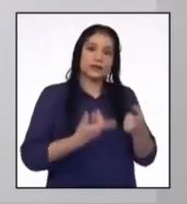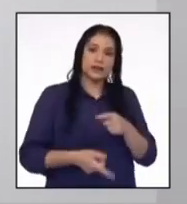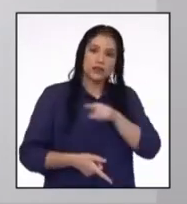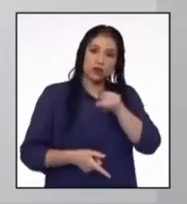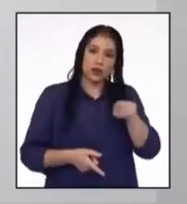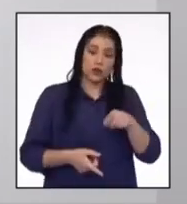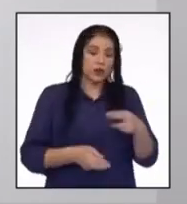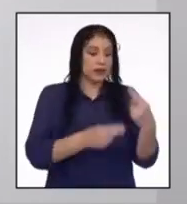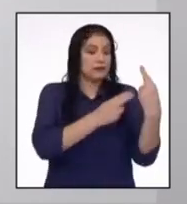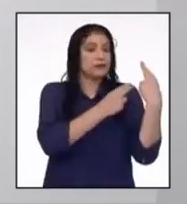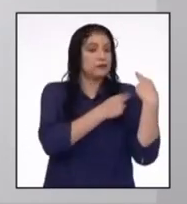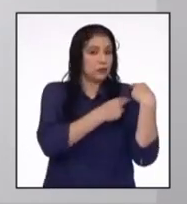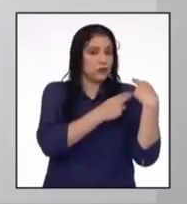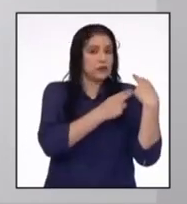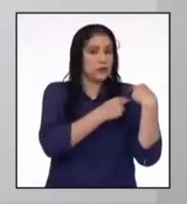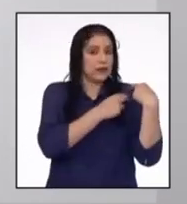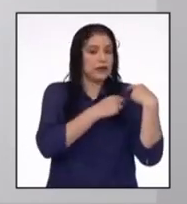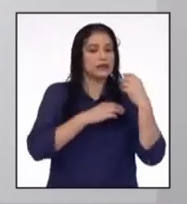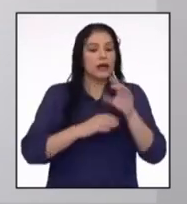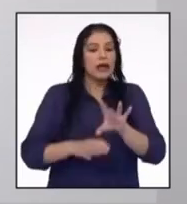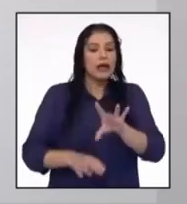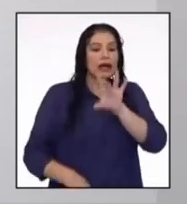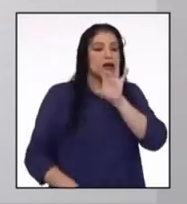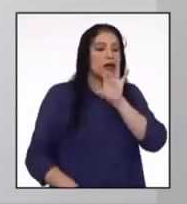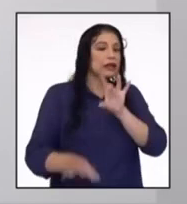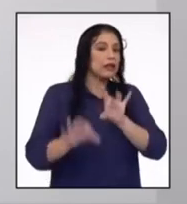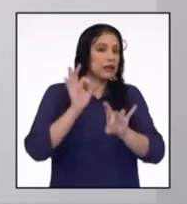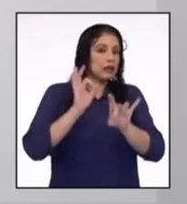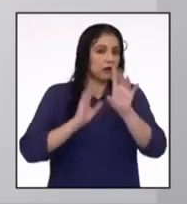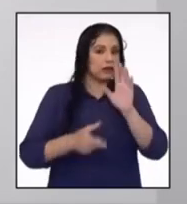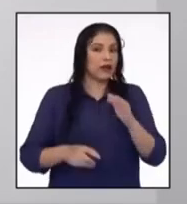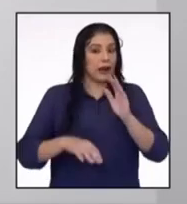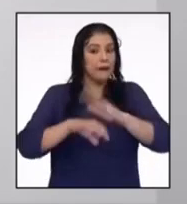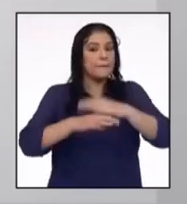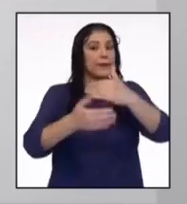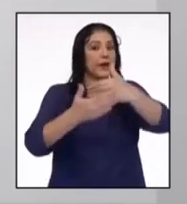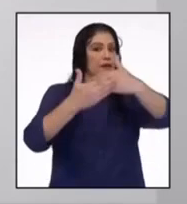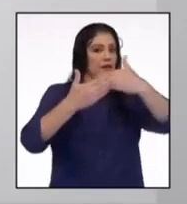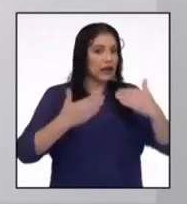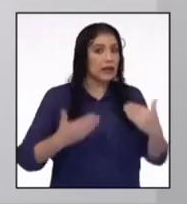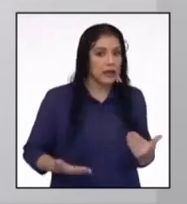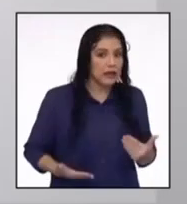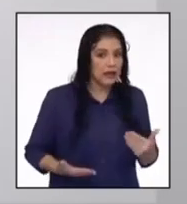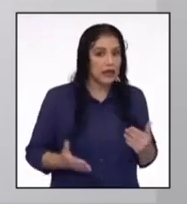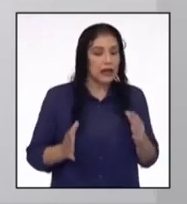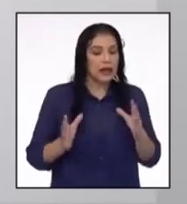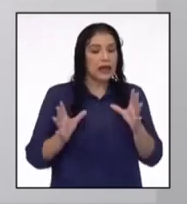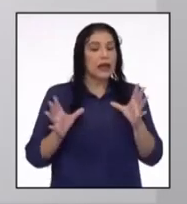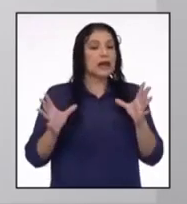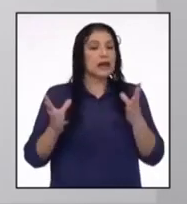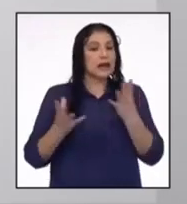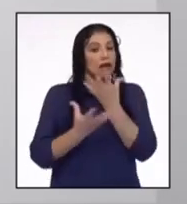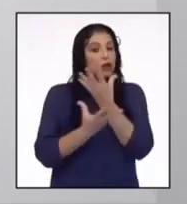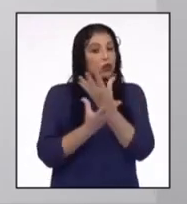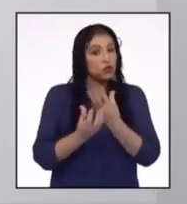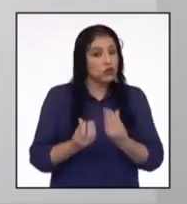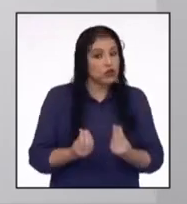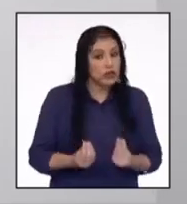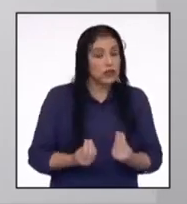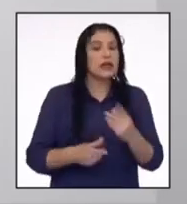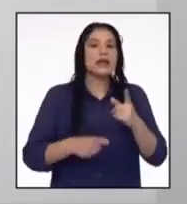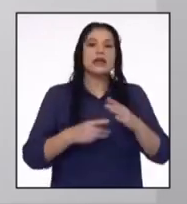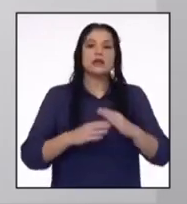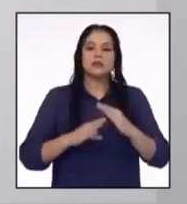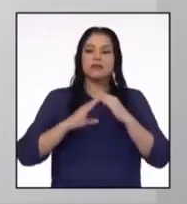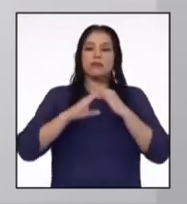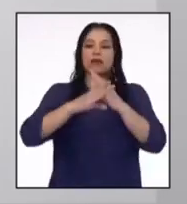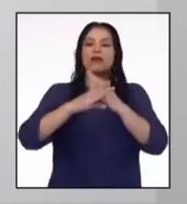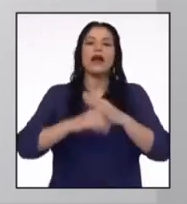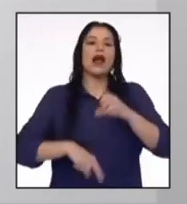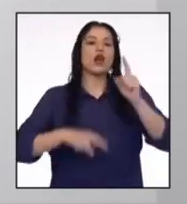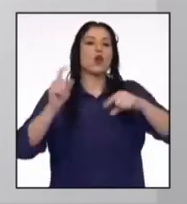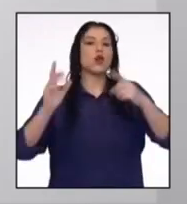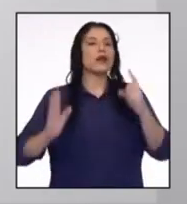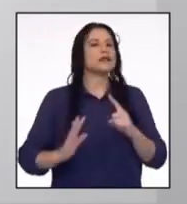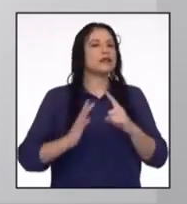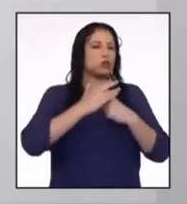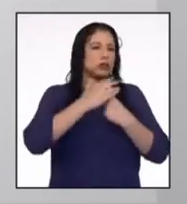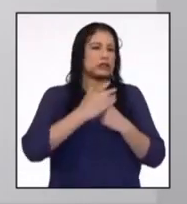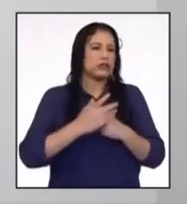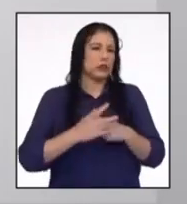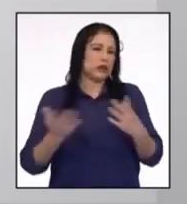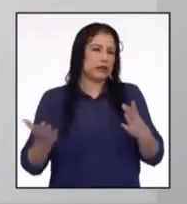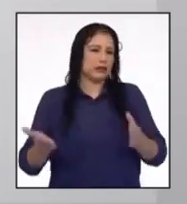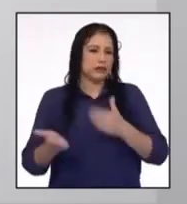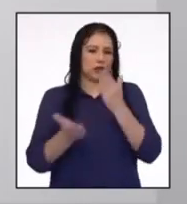cuya función es identificar, prevenir, reducir y afrontar las situaciones de